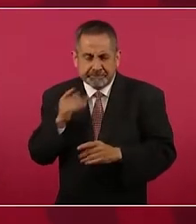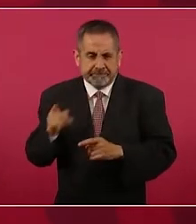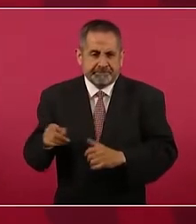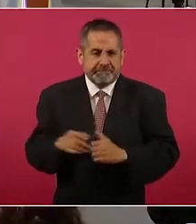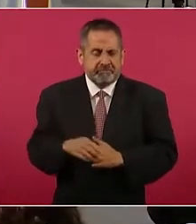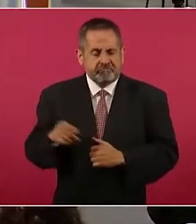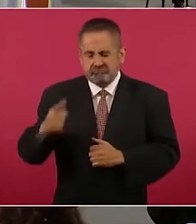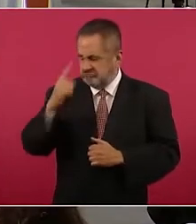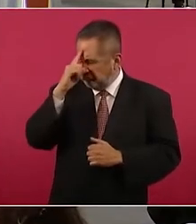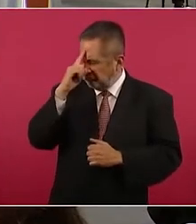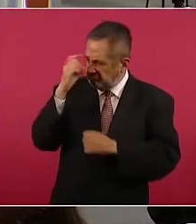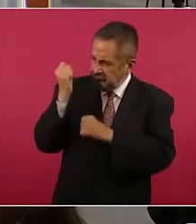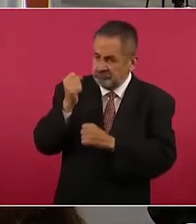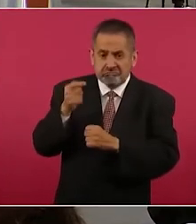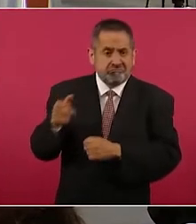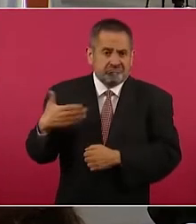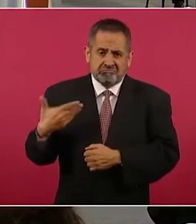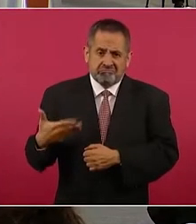con convicciones